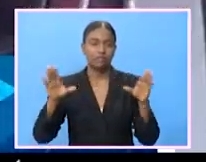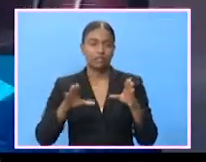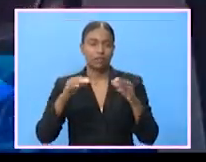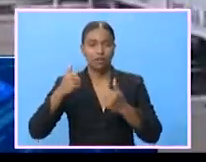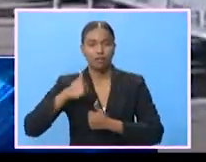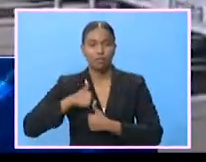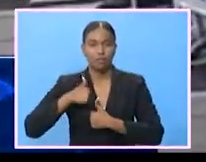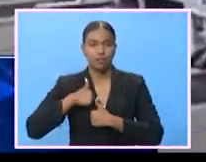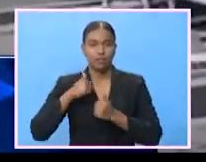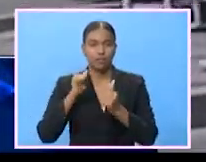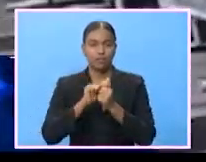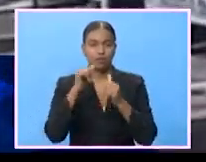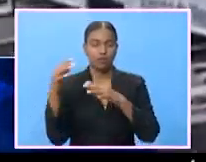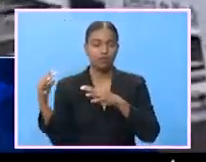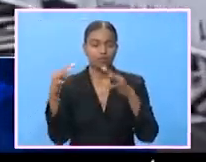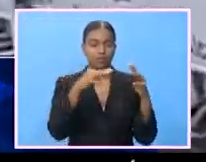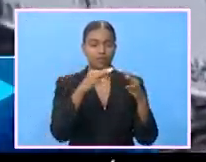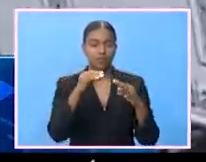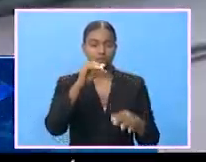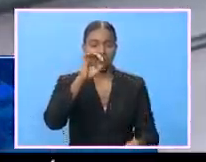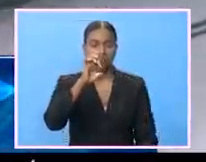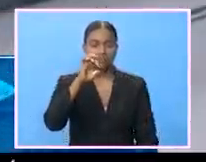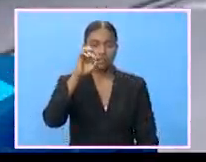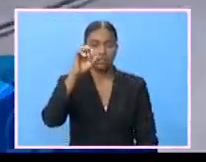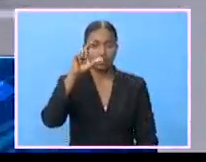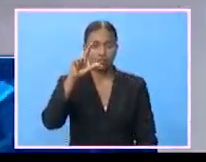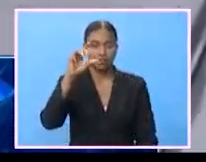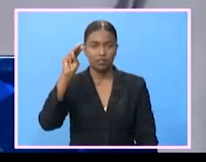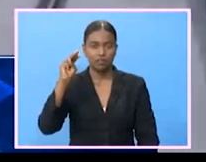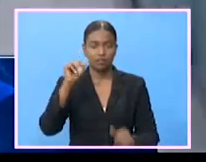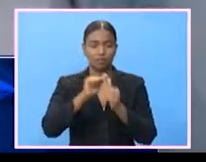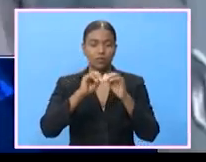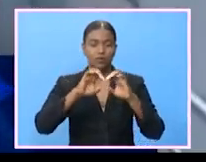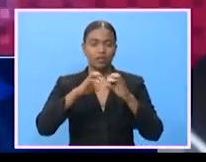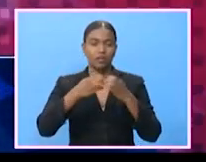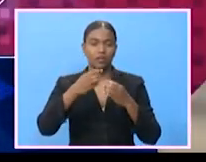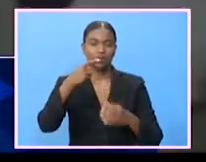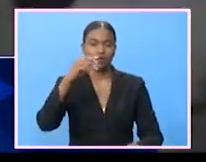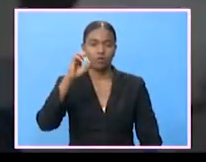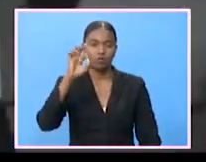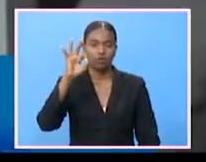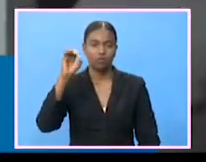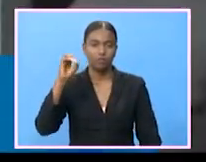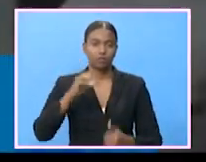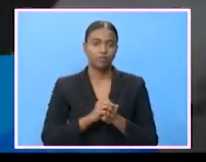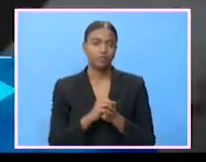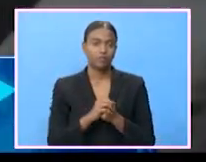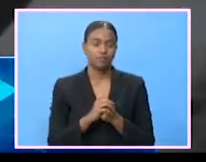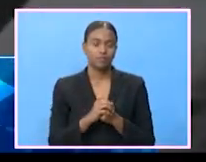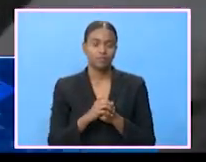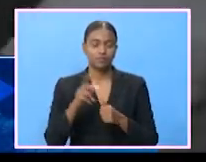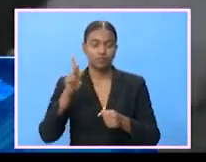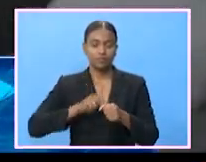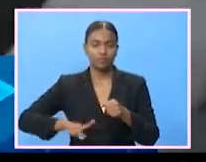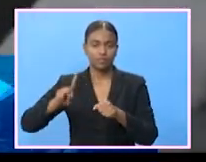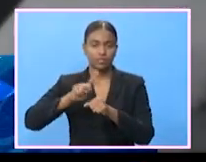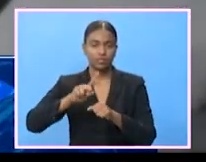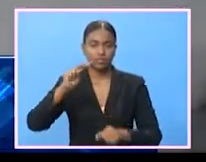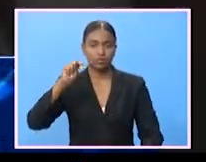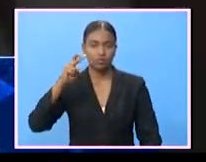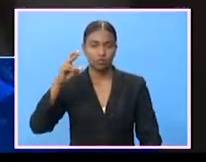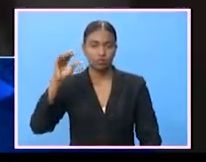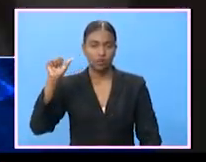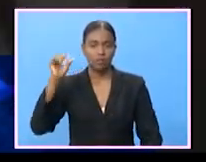armadas de la guerrilla del ELN y del Clan del Golfo. El Reino de Noruega será quien